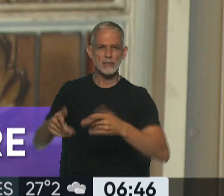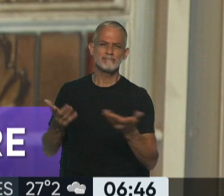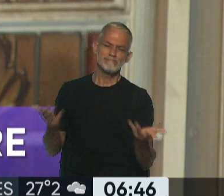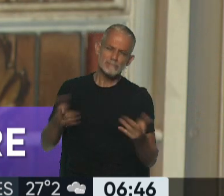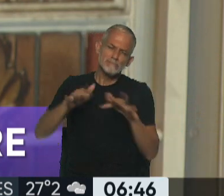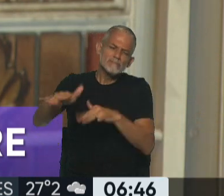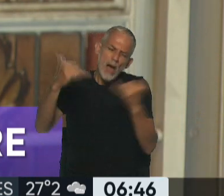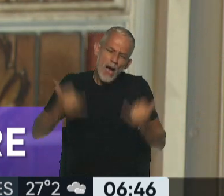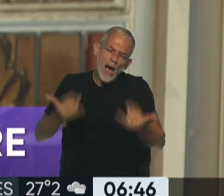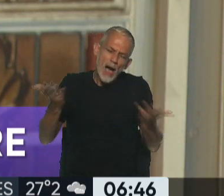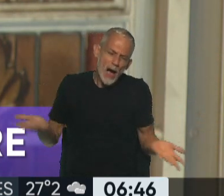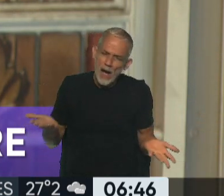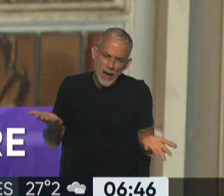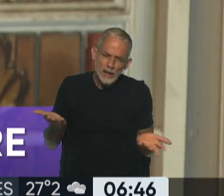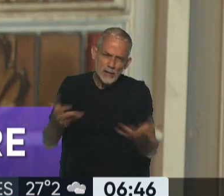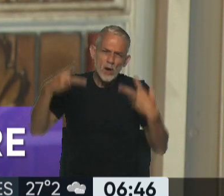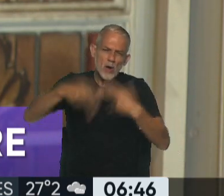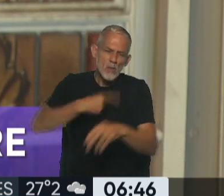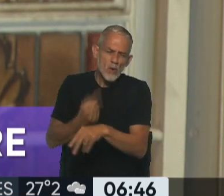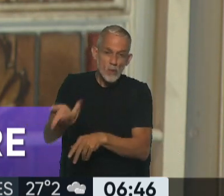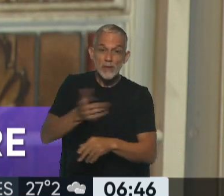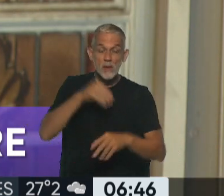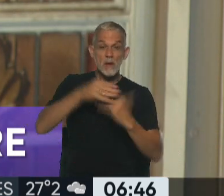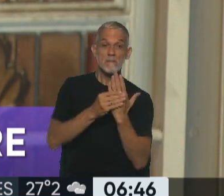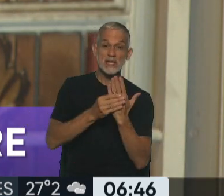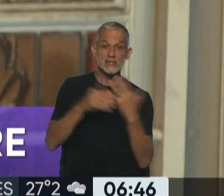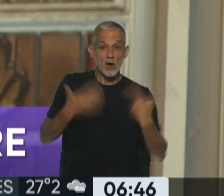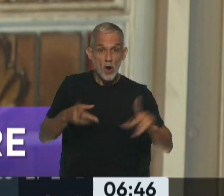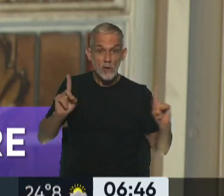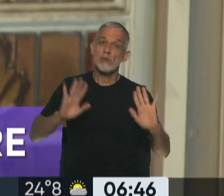a haber manifestaciones populares, es inevitable, y si una ministra se opone a eso, se coloca en la ilegalidad.